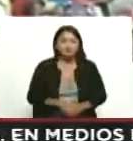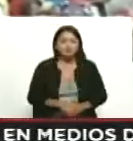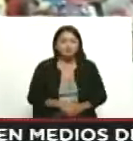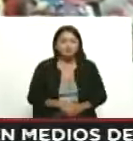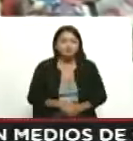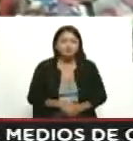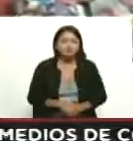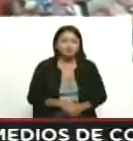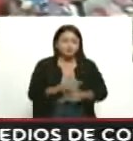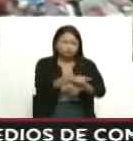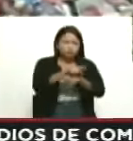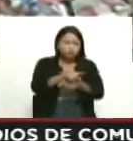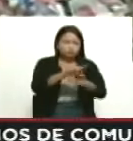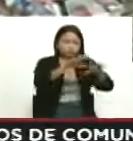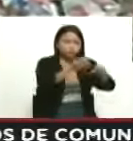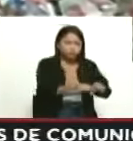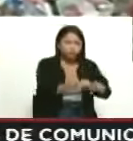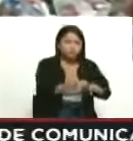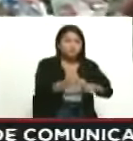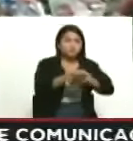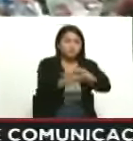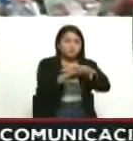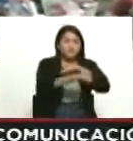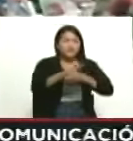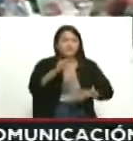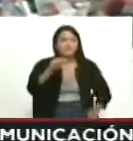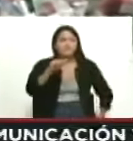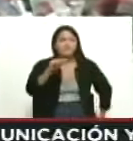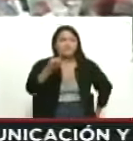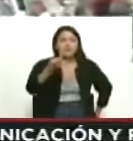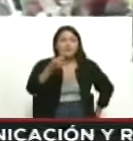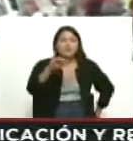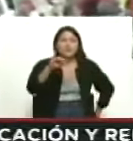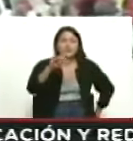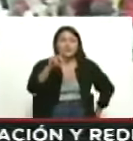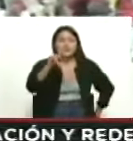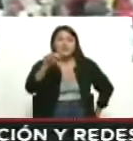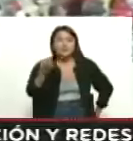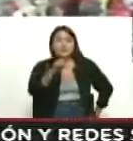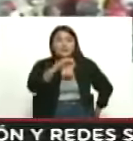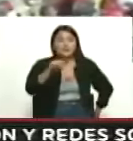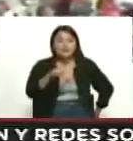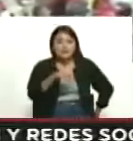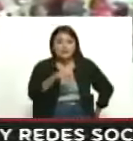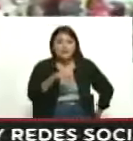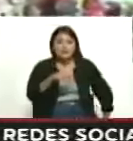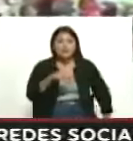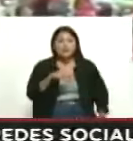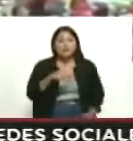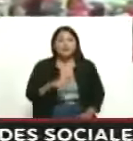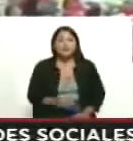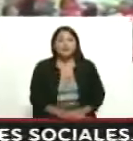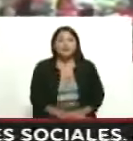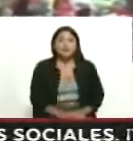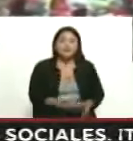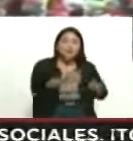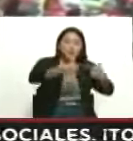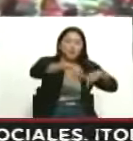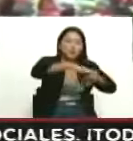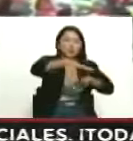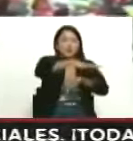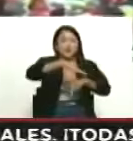territorios coloniales en aguas y territorios, dice que son de ellos, en territorios que